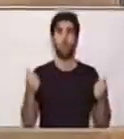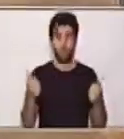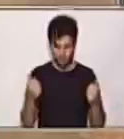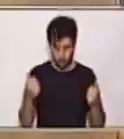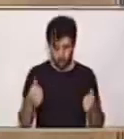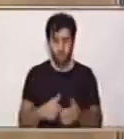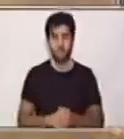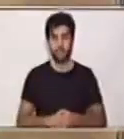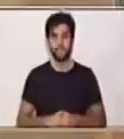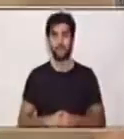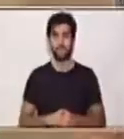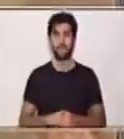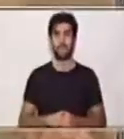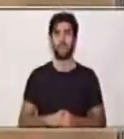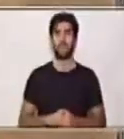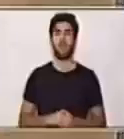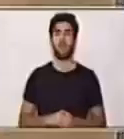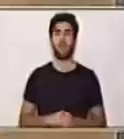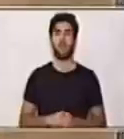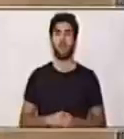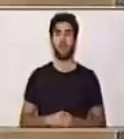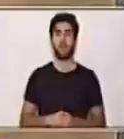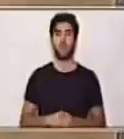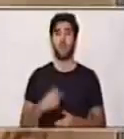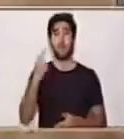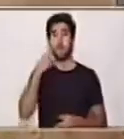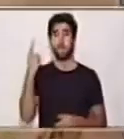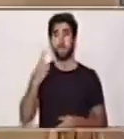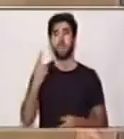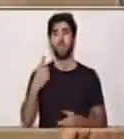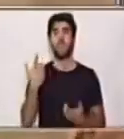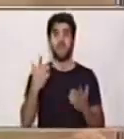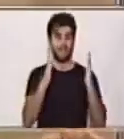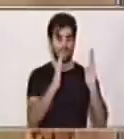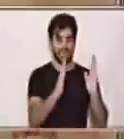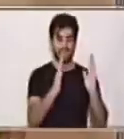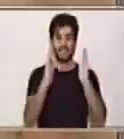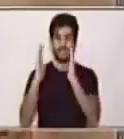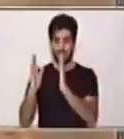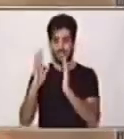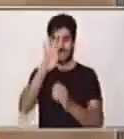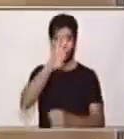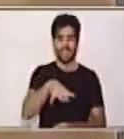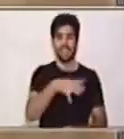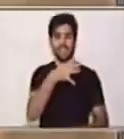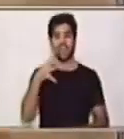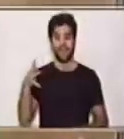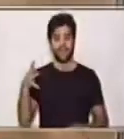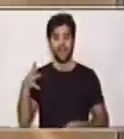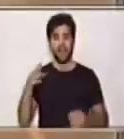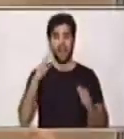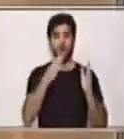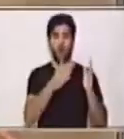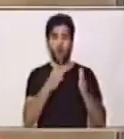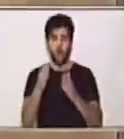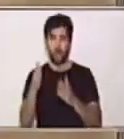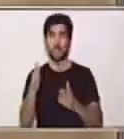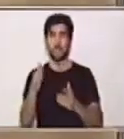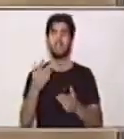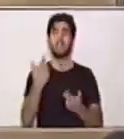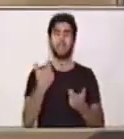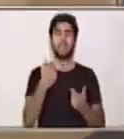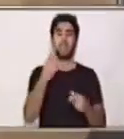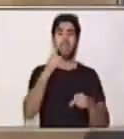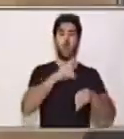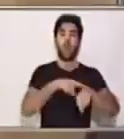elaborar una tabla de distribución de frecuencias con el número de horas semanales de 35